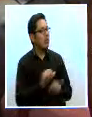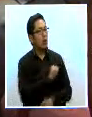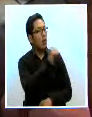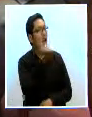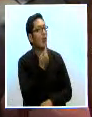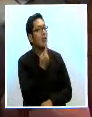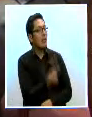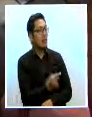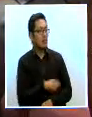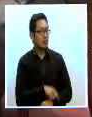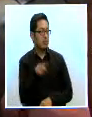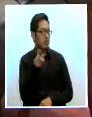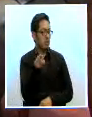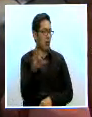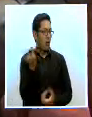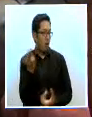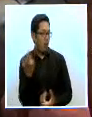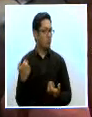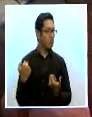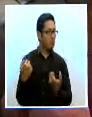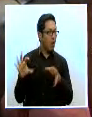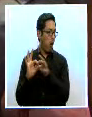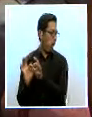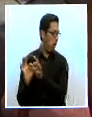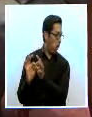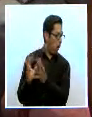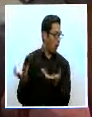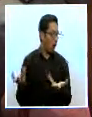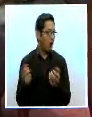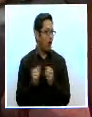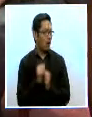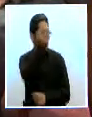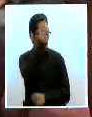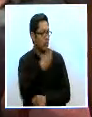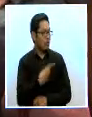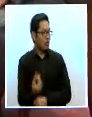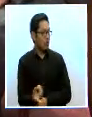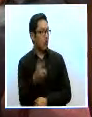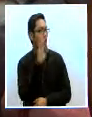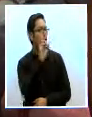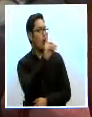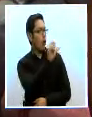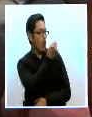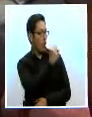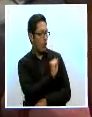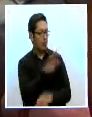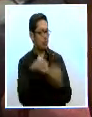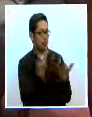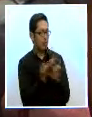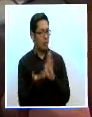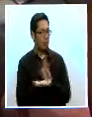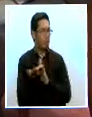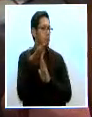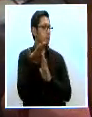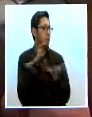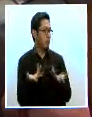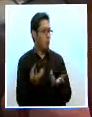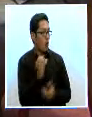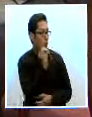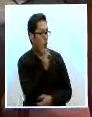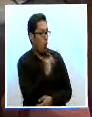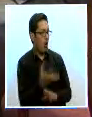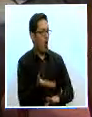el alcalde Mauricio Rodas con el gremio del taxismo y también se ha justificado esta medida en el sentido de que las tarifas no se han revisado en